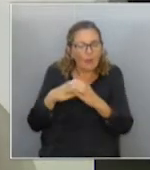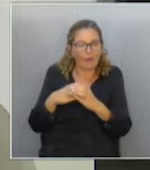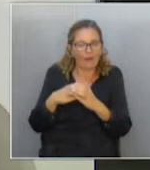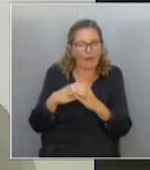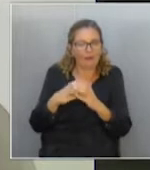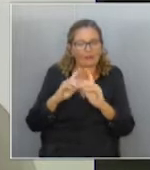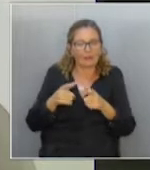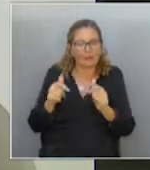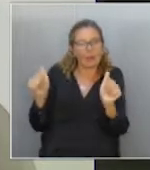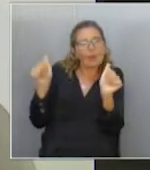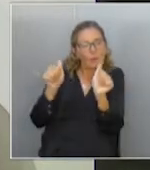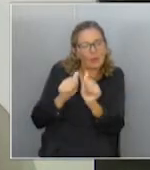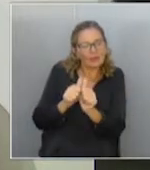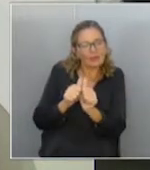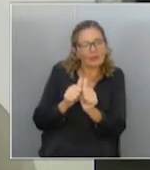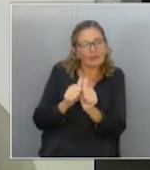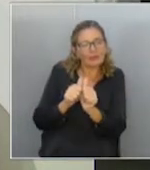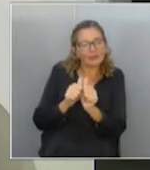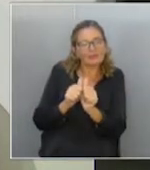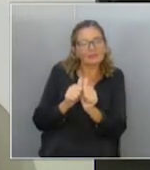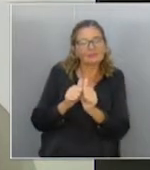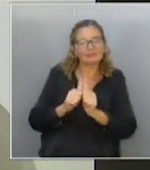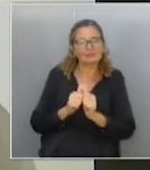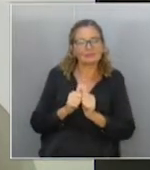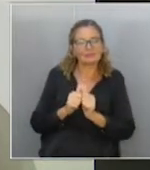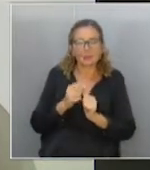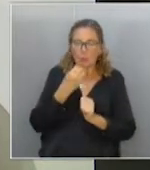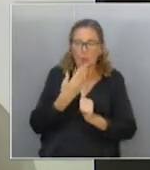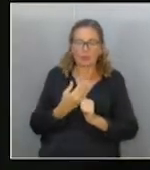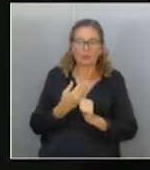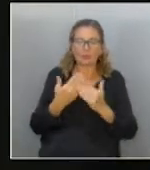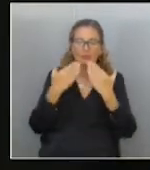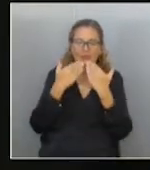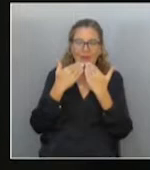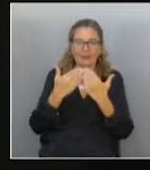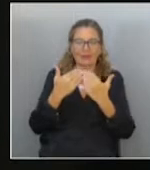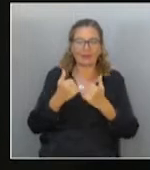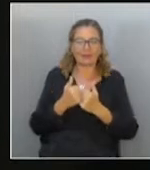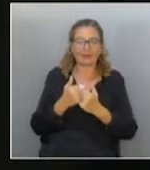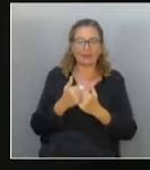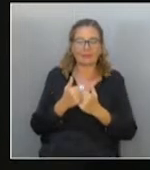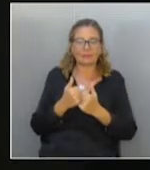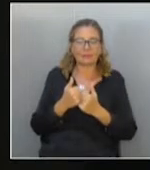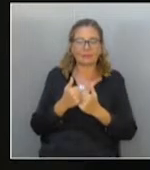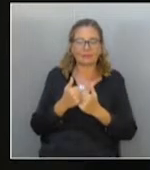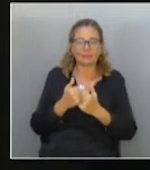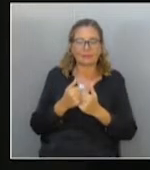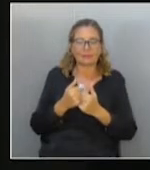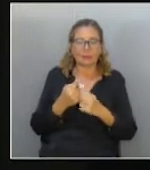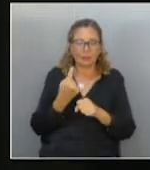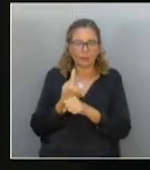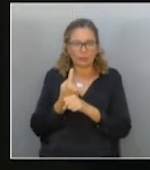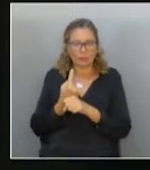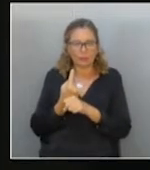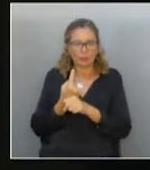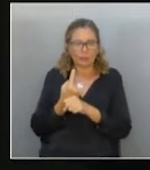y de acompañamiento, sí, claro, total. Buenísimo, muchísimas gracias. Va a haber